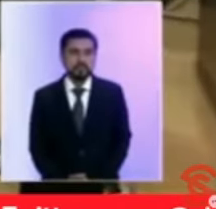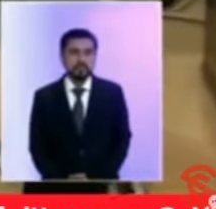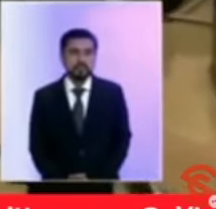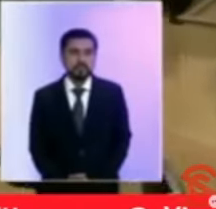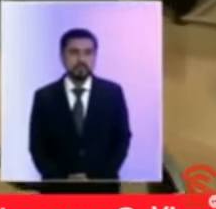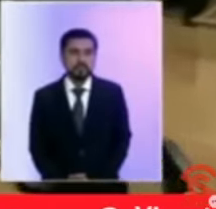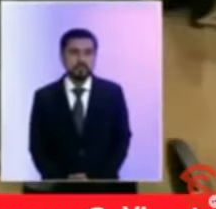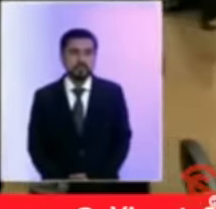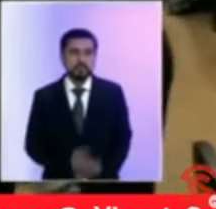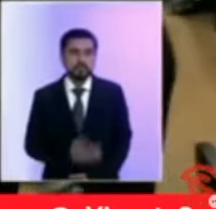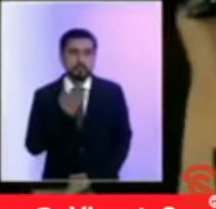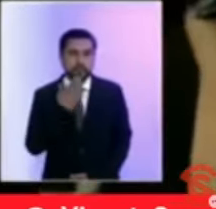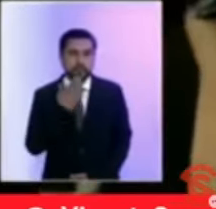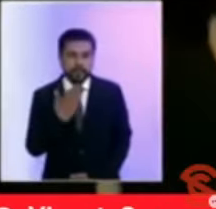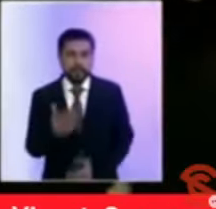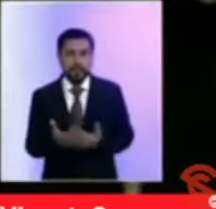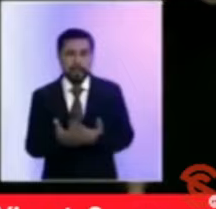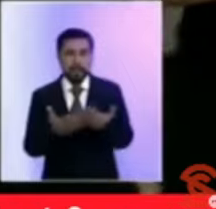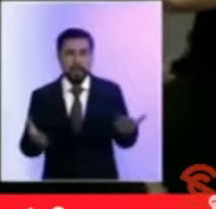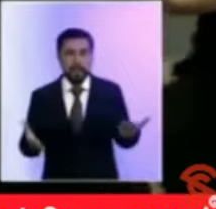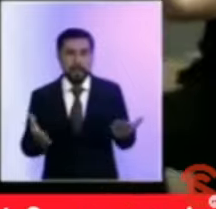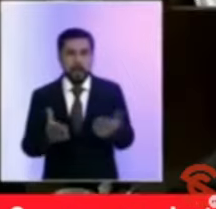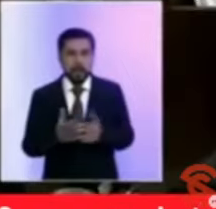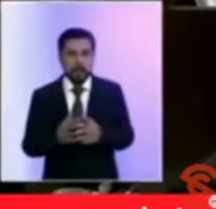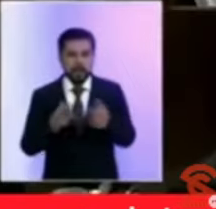bien Vamos a cerrar la